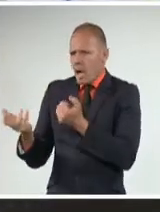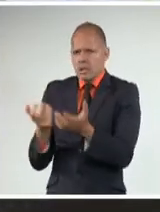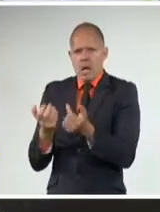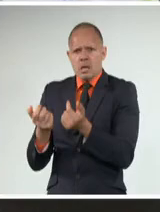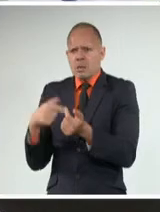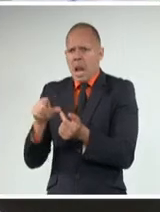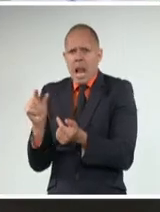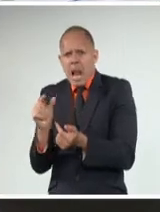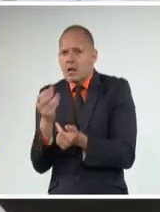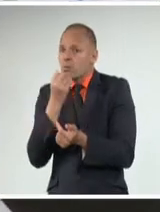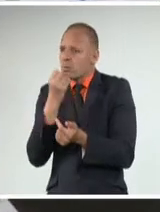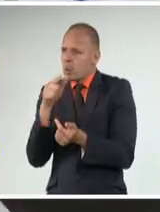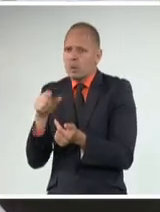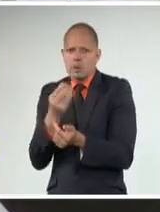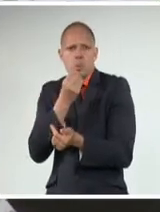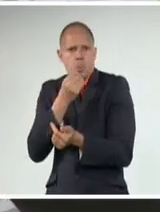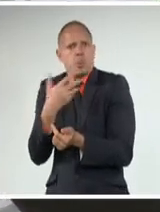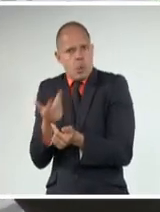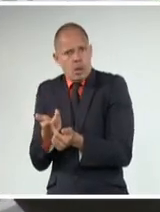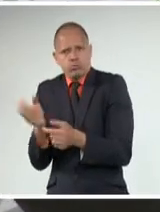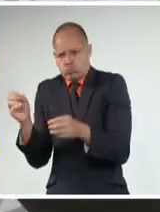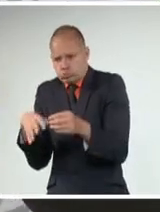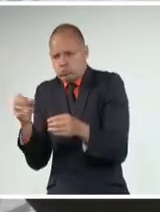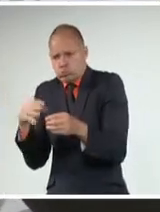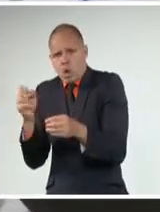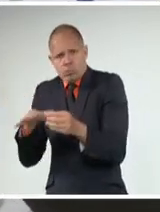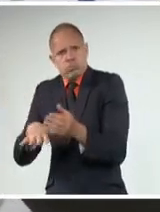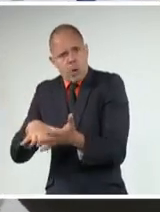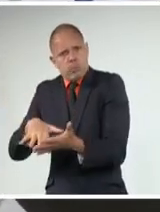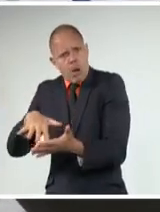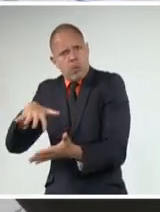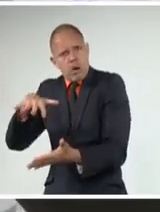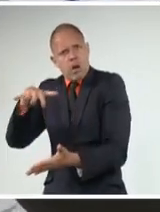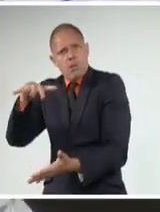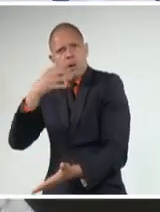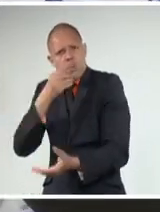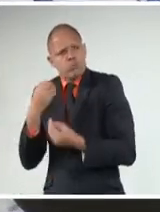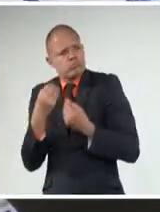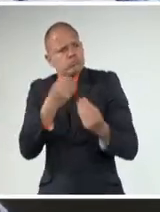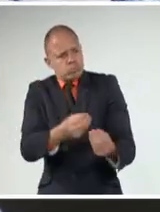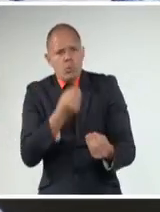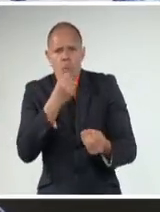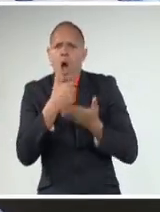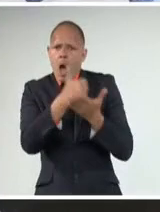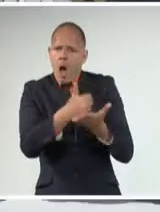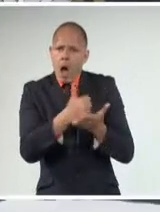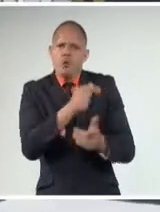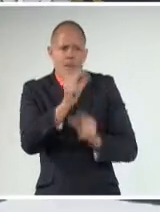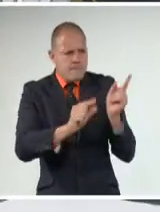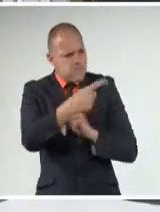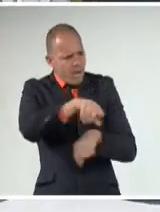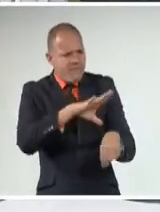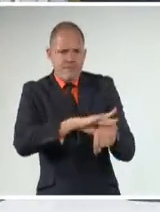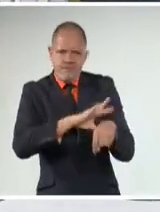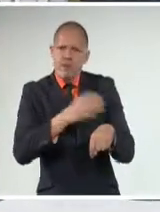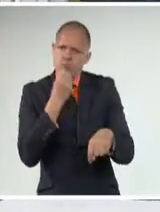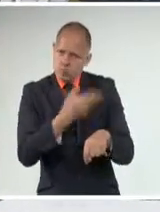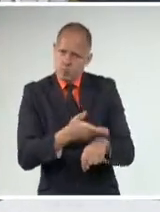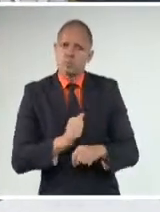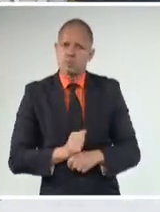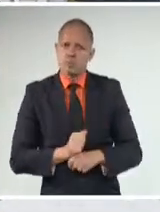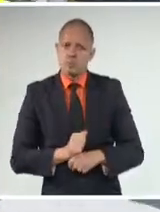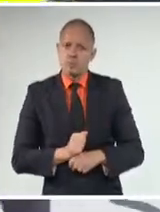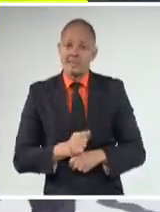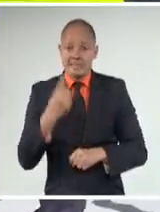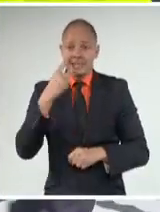ser un aporte, y detrás de ese poquito siempre son miles de vidas los que estamos salvando en función de nuestros enfermos. Este gesto es parte